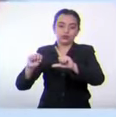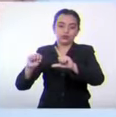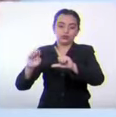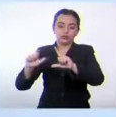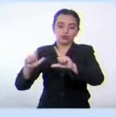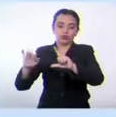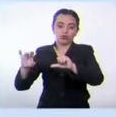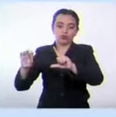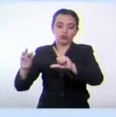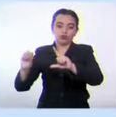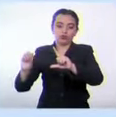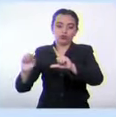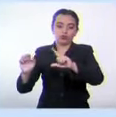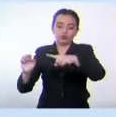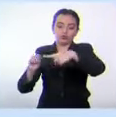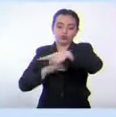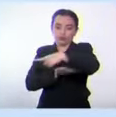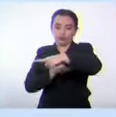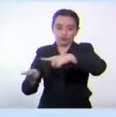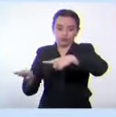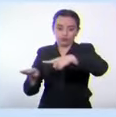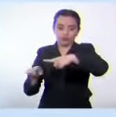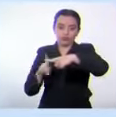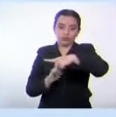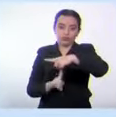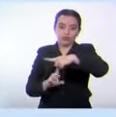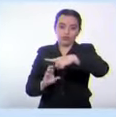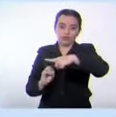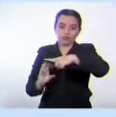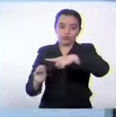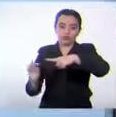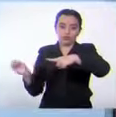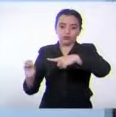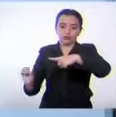y esto lo dividimos entre el 100%.